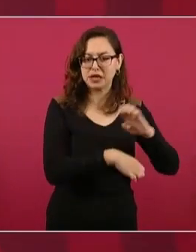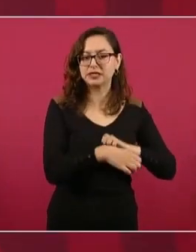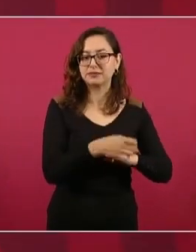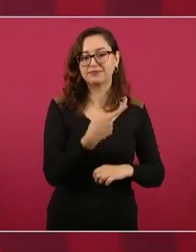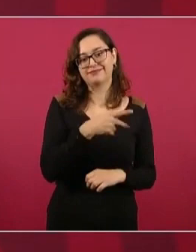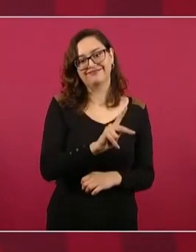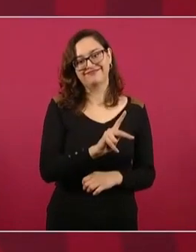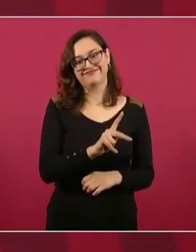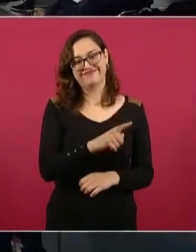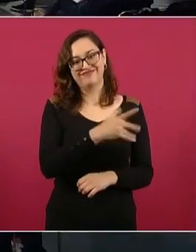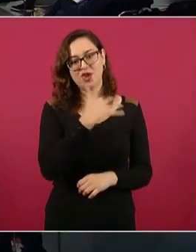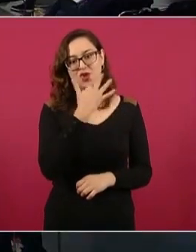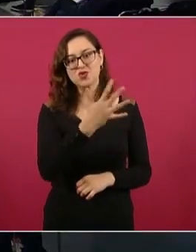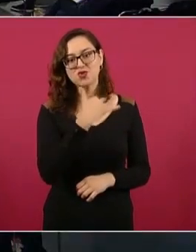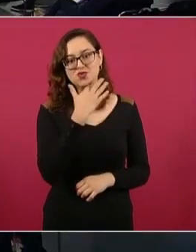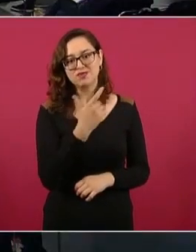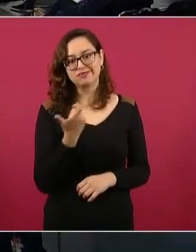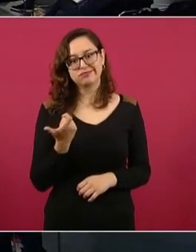Lo tercero, la